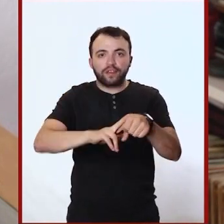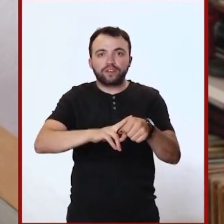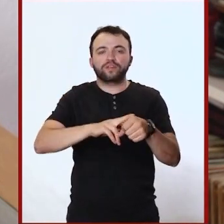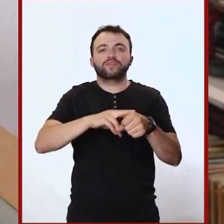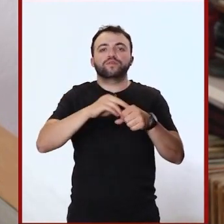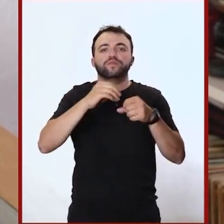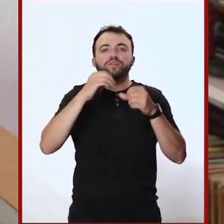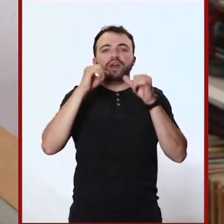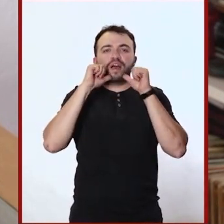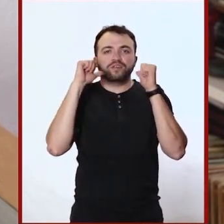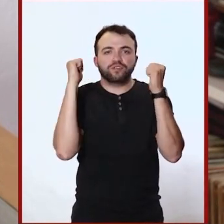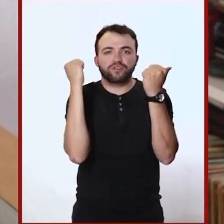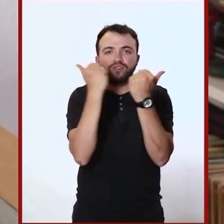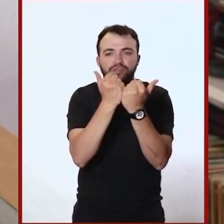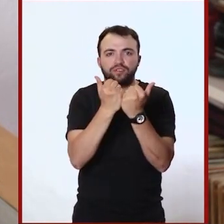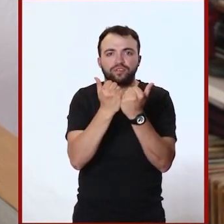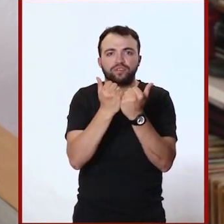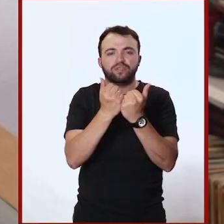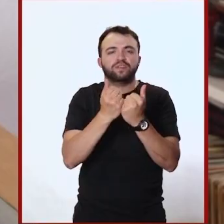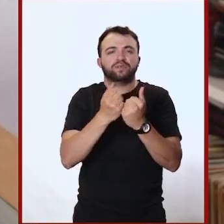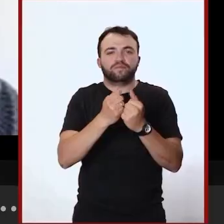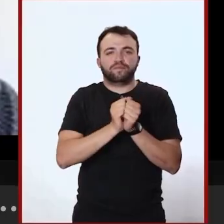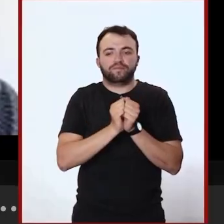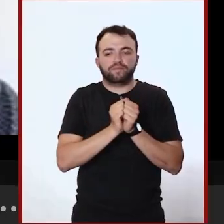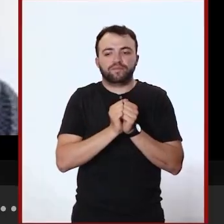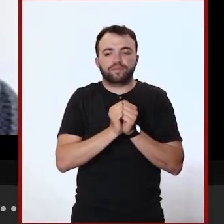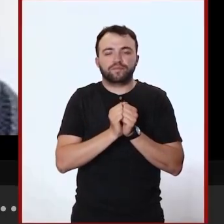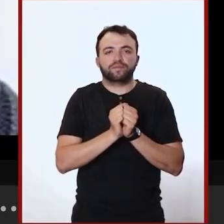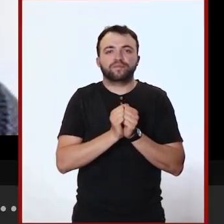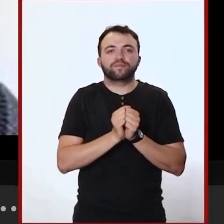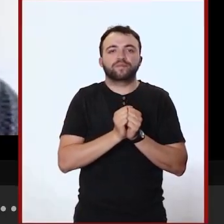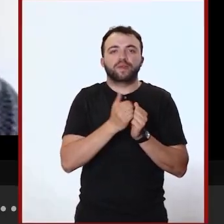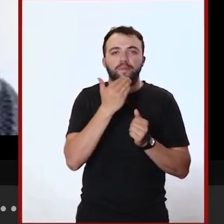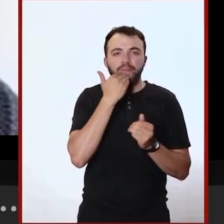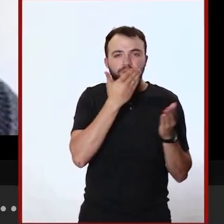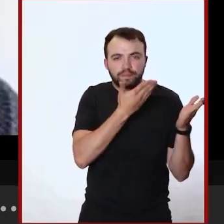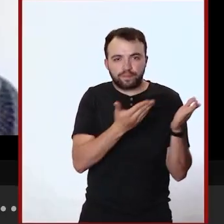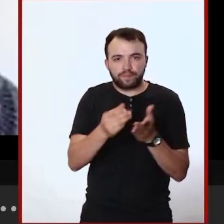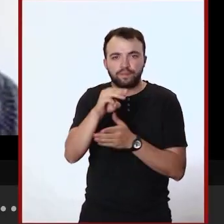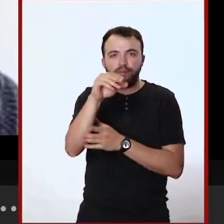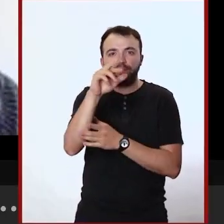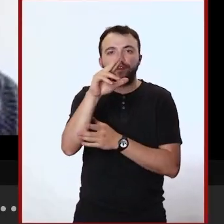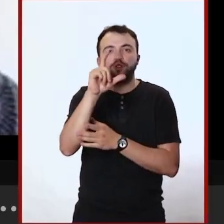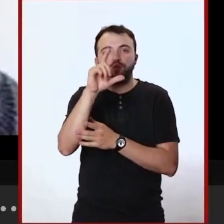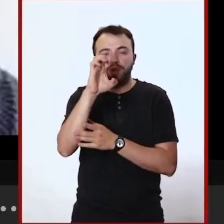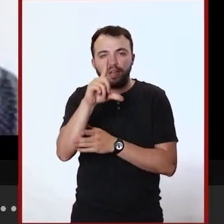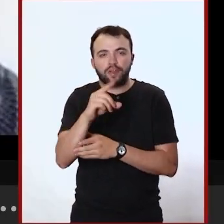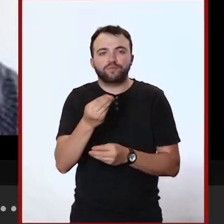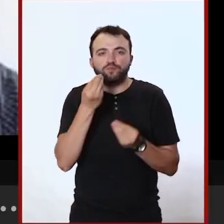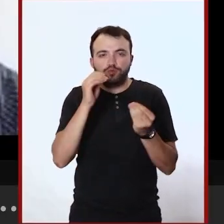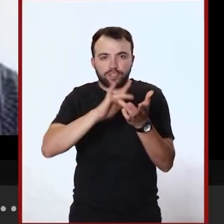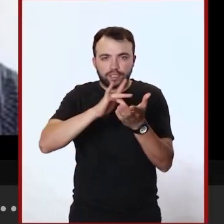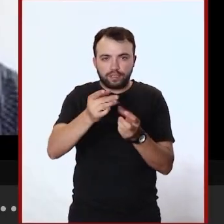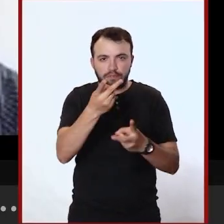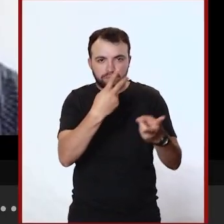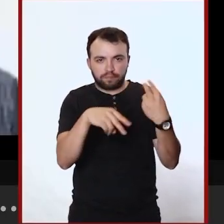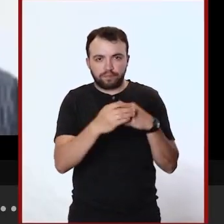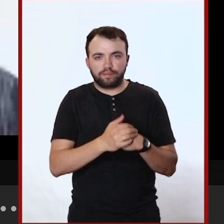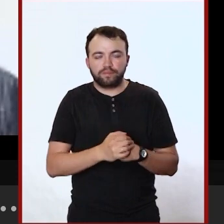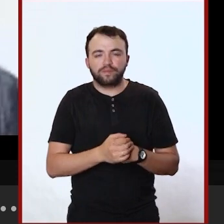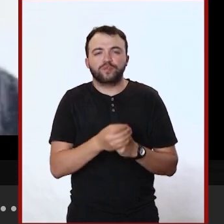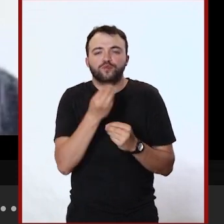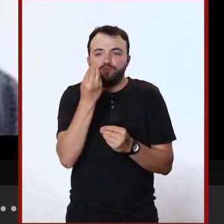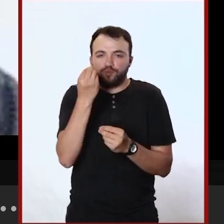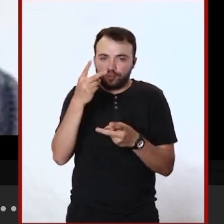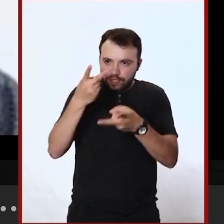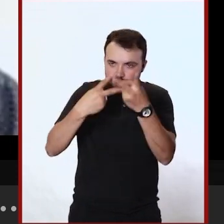rentabilidad social y ambientalmente responsable. Manuel, bienvenido, muchas gracias por estar con nosotros. Pamela, muchas gracias a ustedes por la invitación. Un gusto